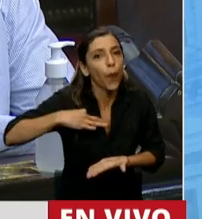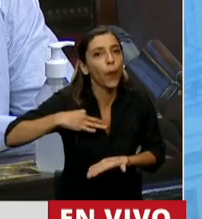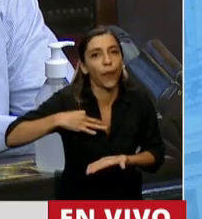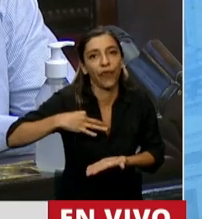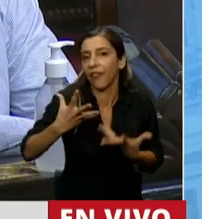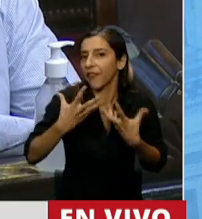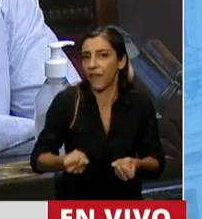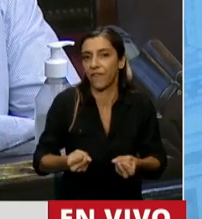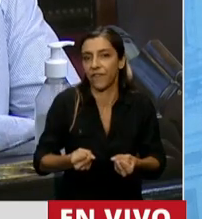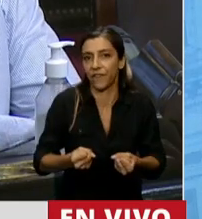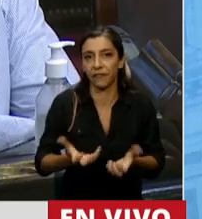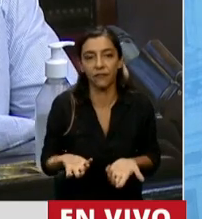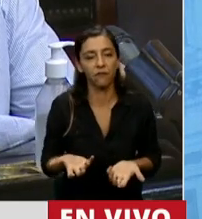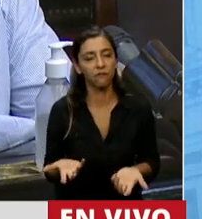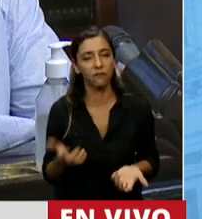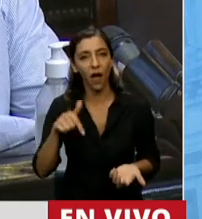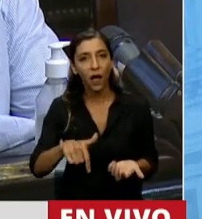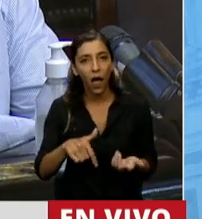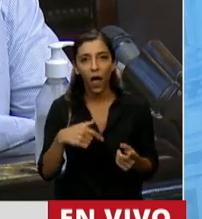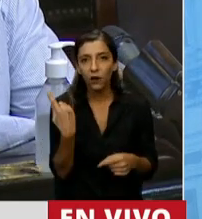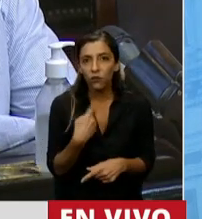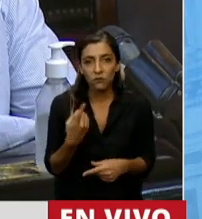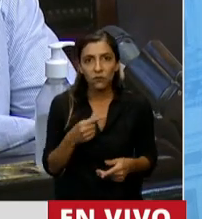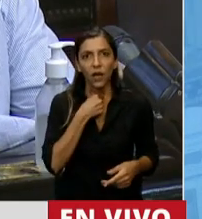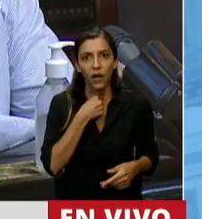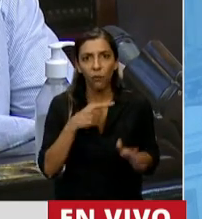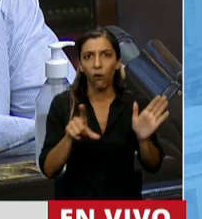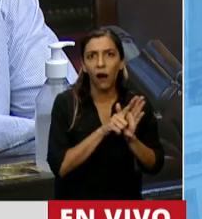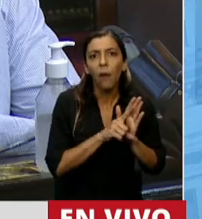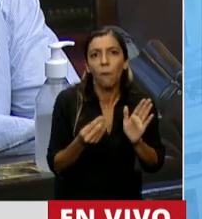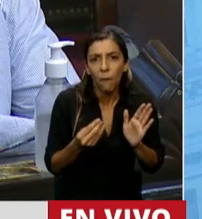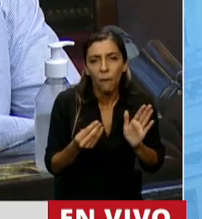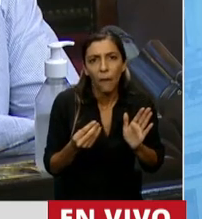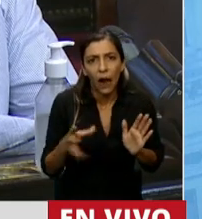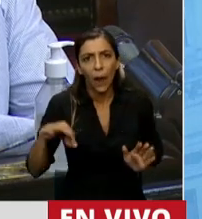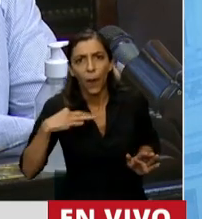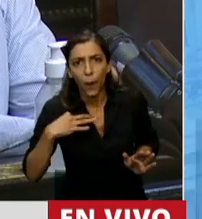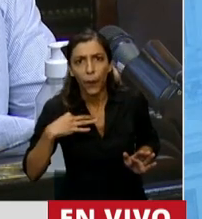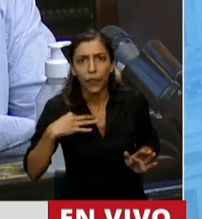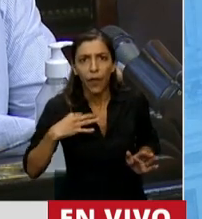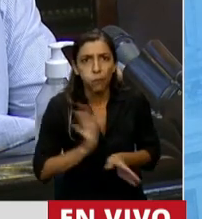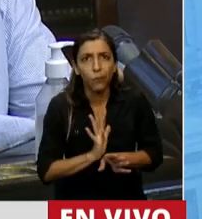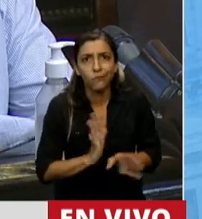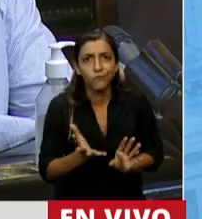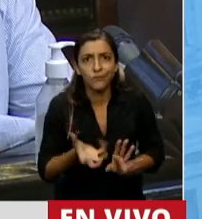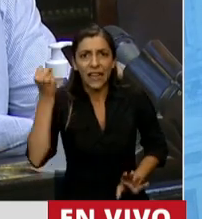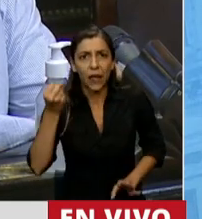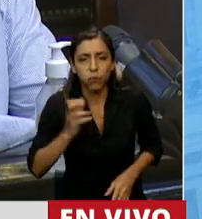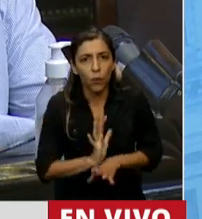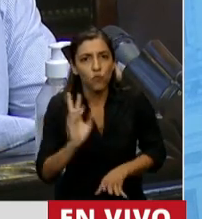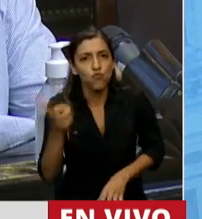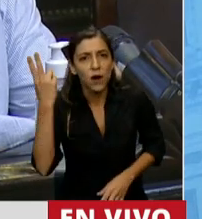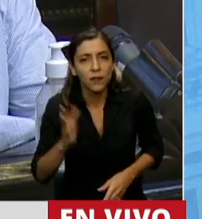más contradictorio que lo que aquí estamos tratando de legalizar. La muerte de los seres más indefensos